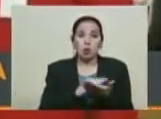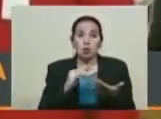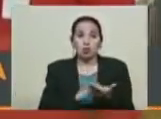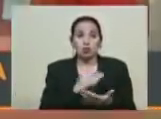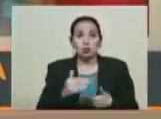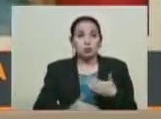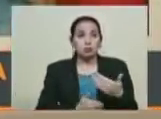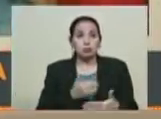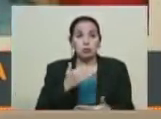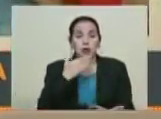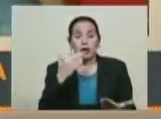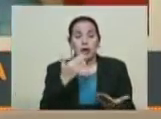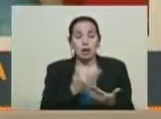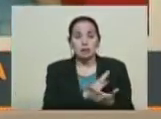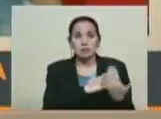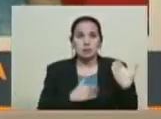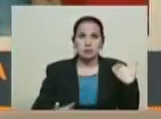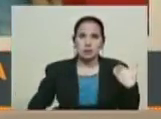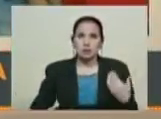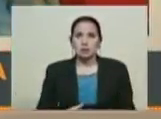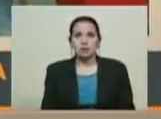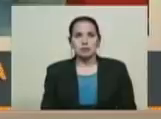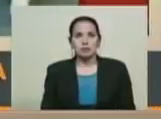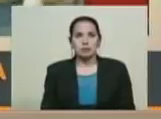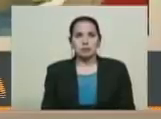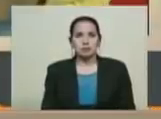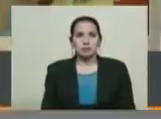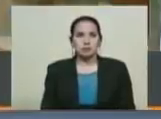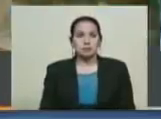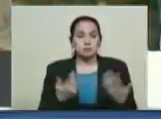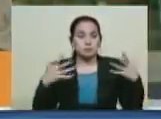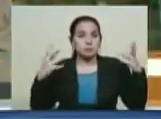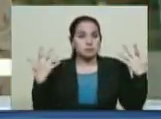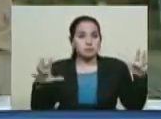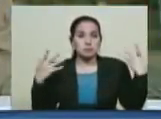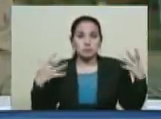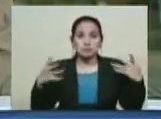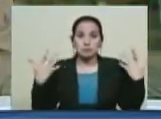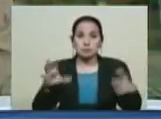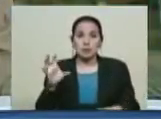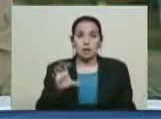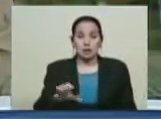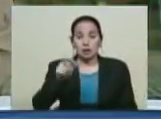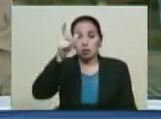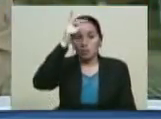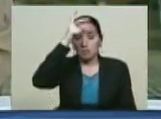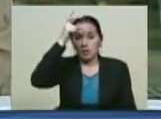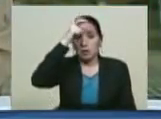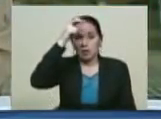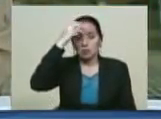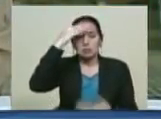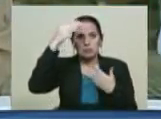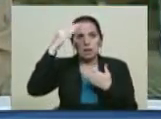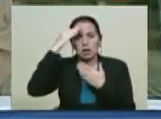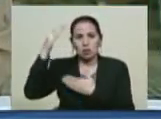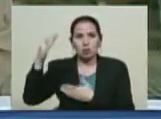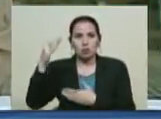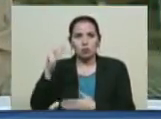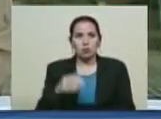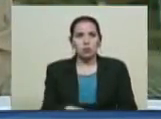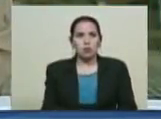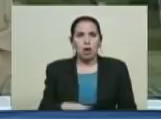a día. Gracias, comandante, presidente. Bueno, un buen aplauso al Estado Falcón desde aquí. Me le dejan saludo al gobernador Víctor